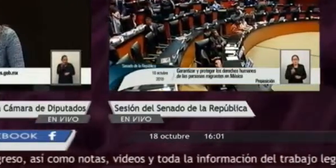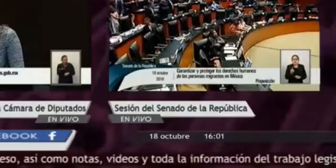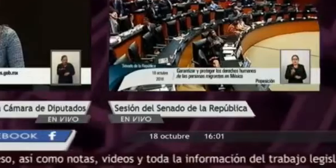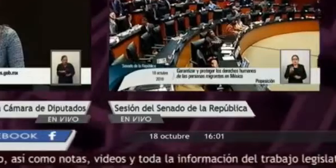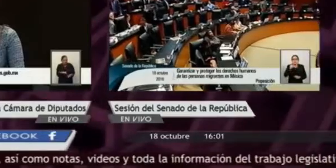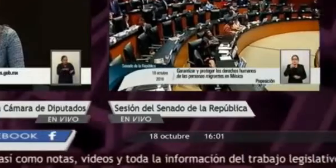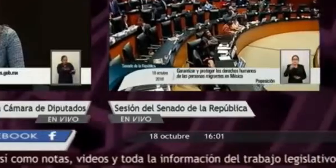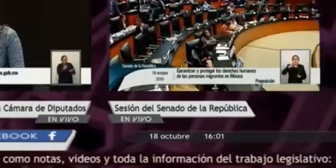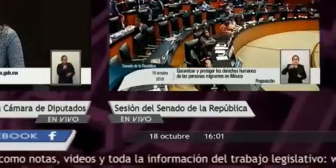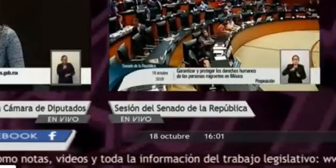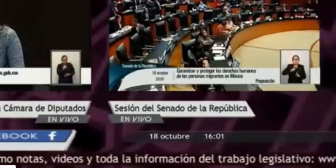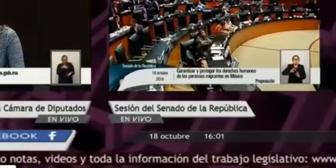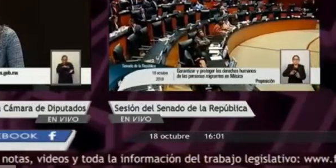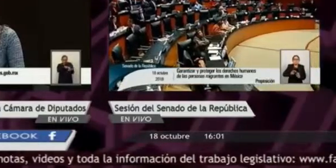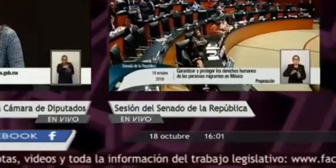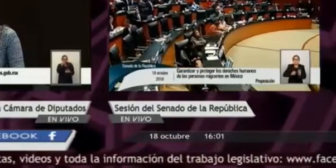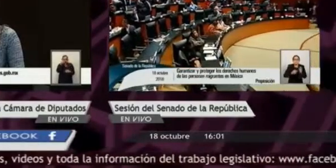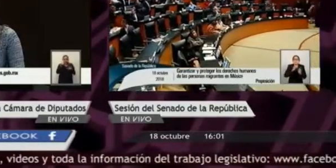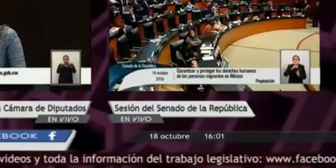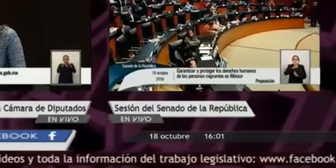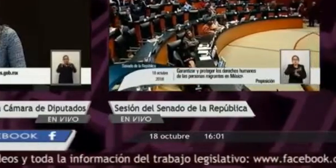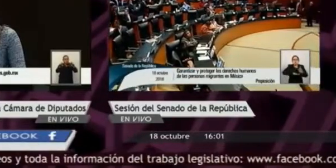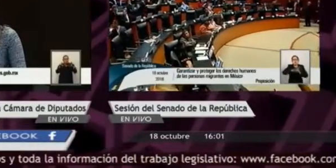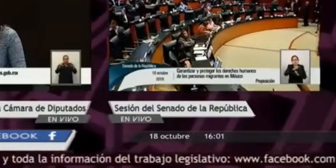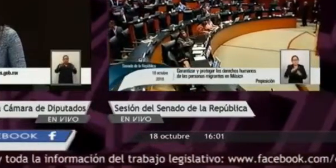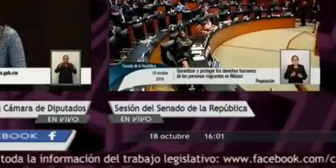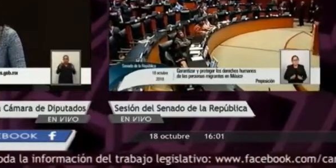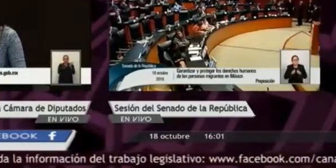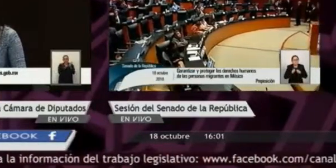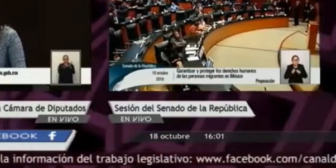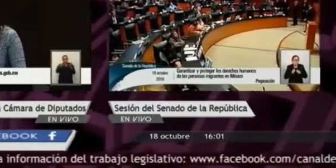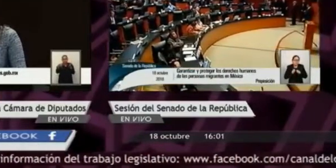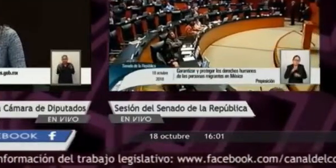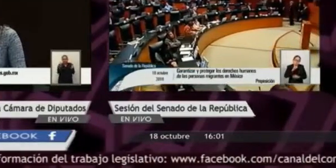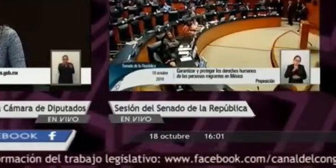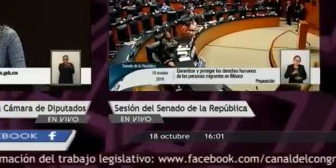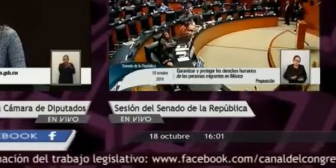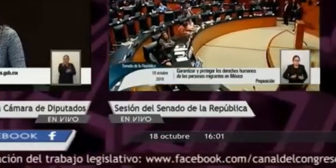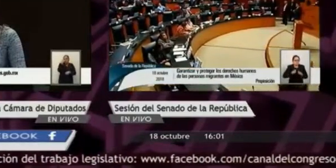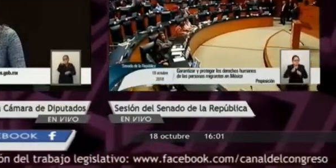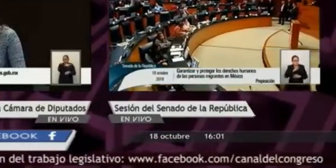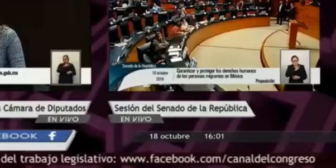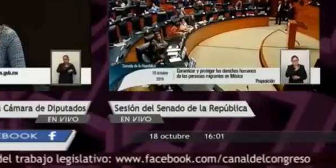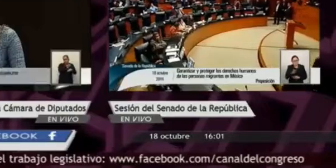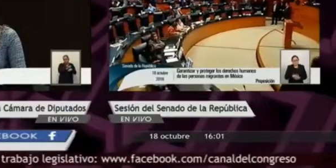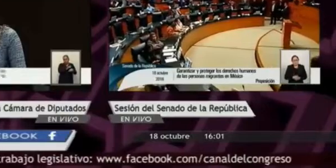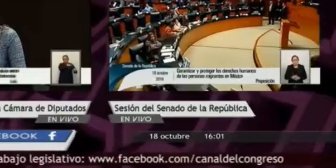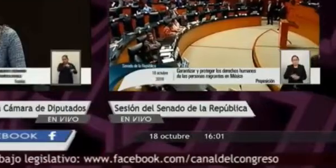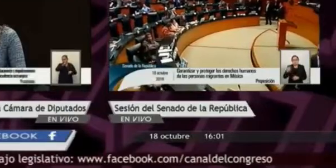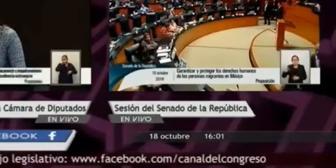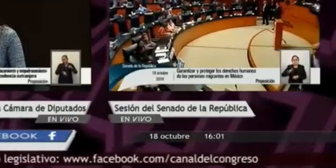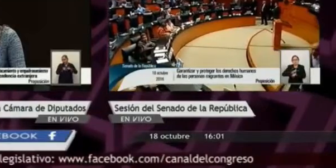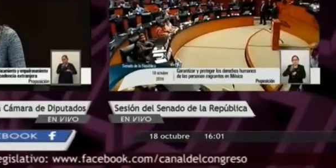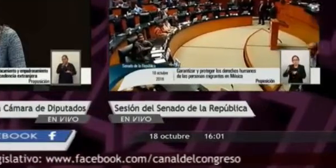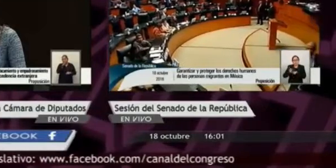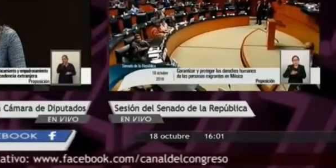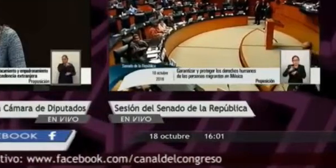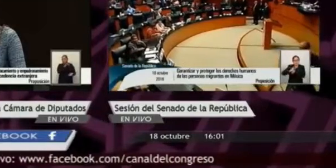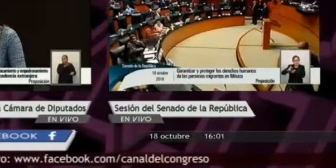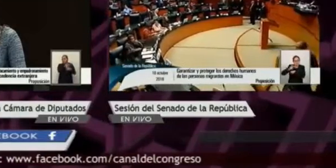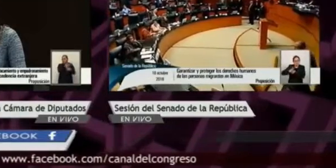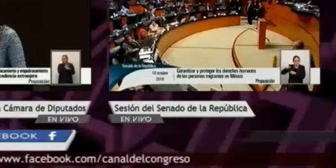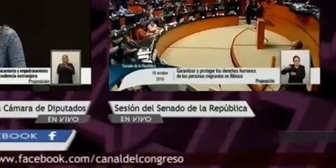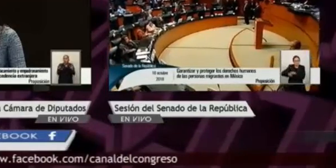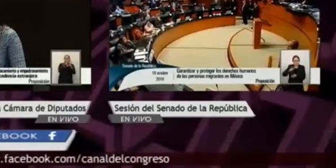se amparan para que sus vehículos no sean decomisados. Hecho que es una total falacia y una burla para